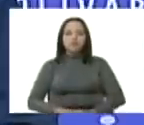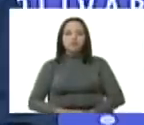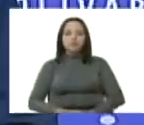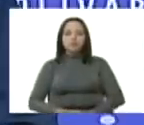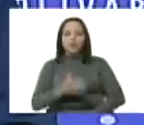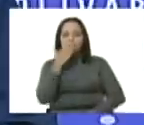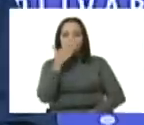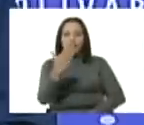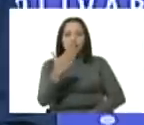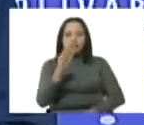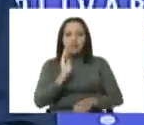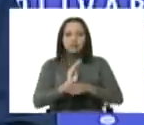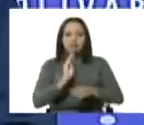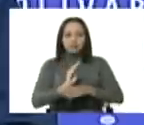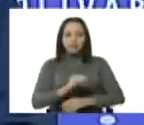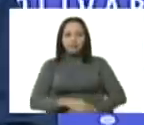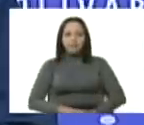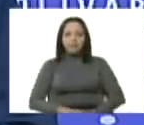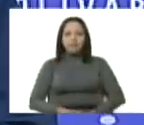frentes preventivos,